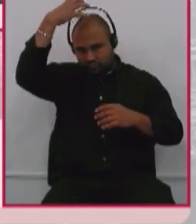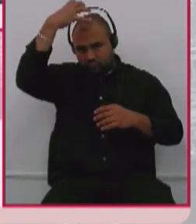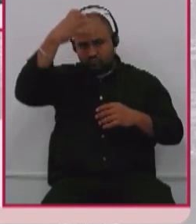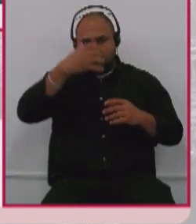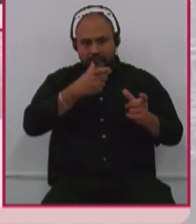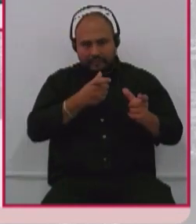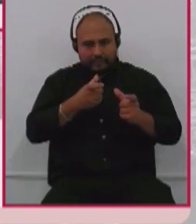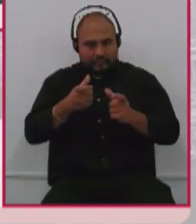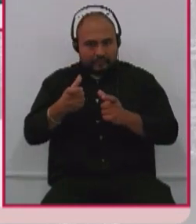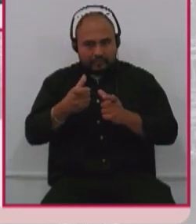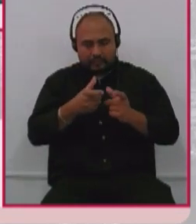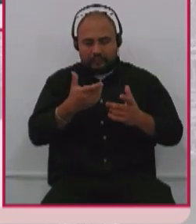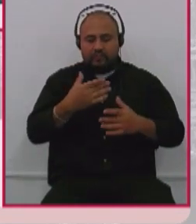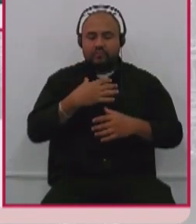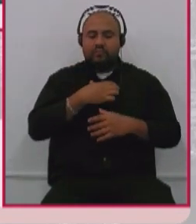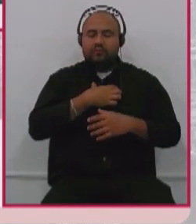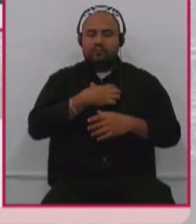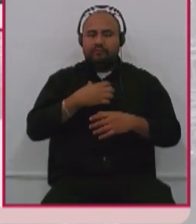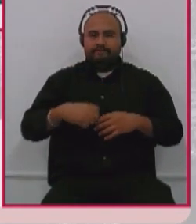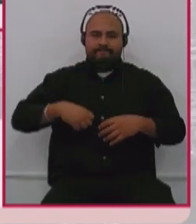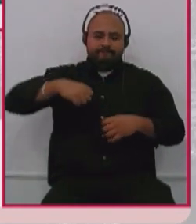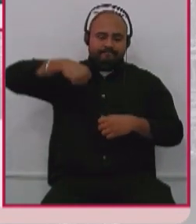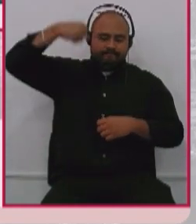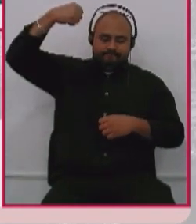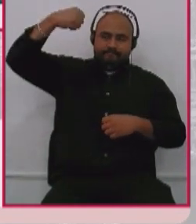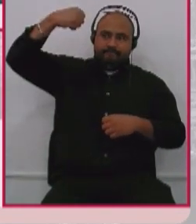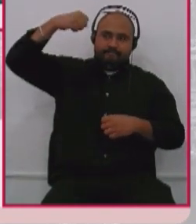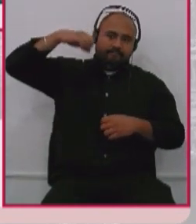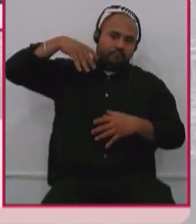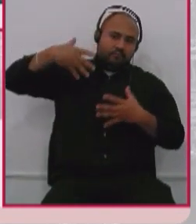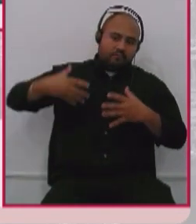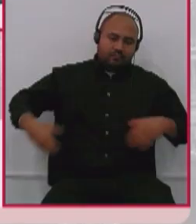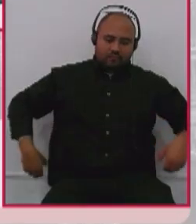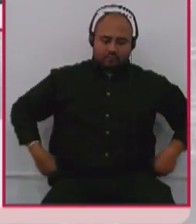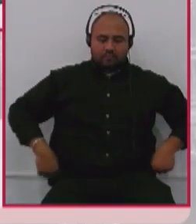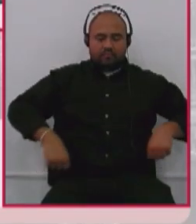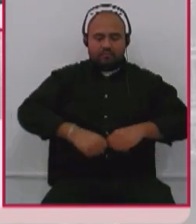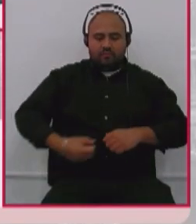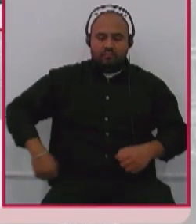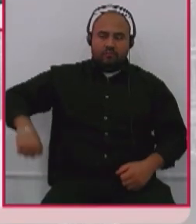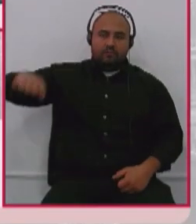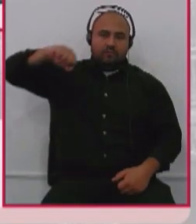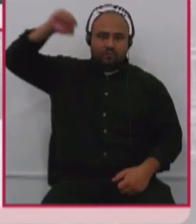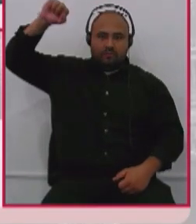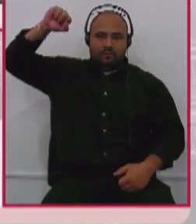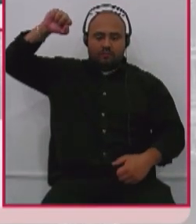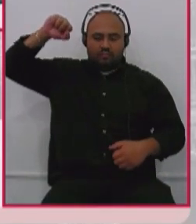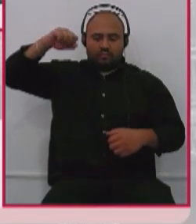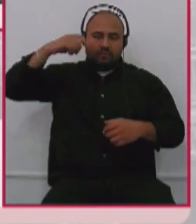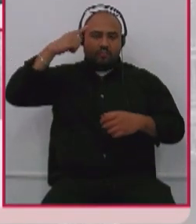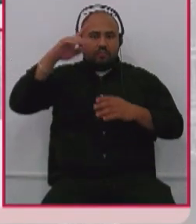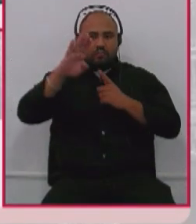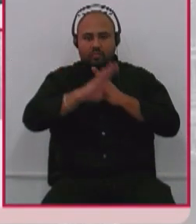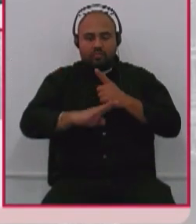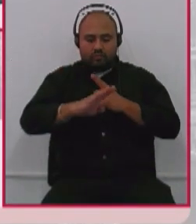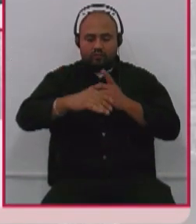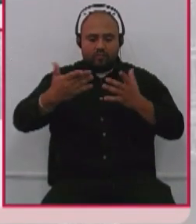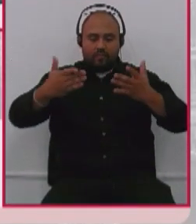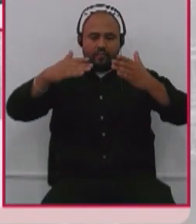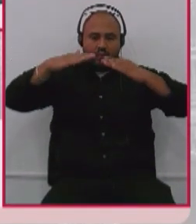con el sistema de anclaje o en la rejilla cercana, ¿no? Y se estableció para toda la